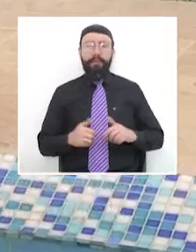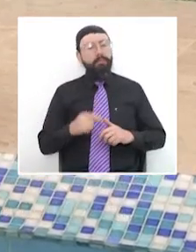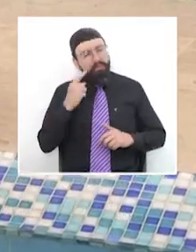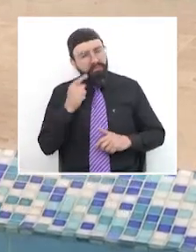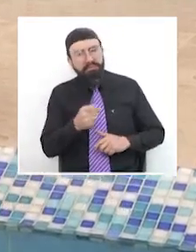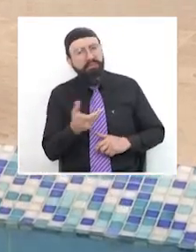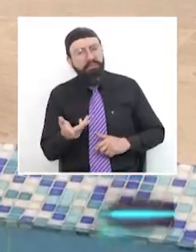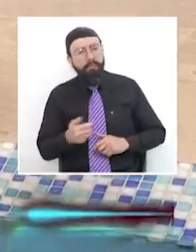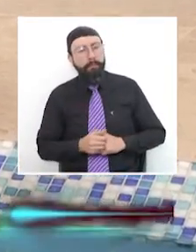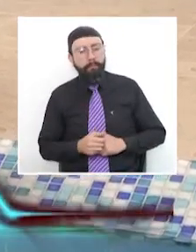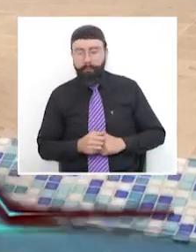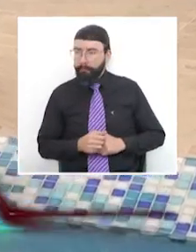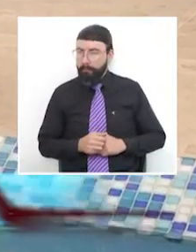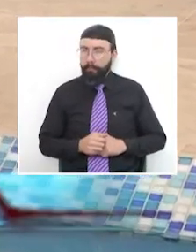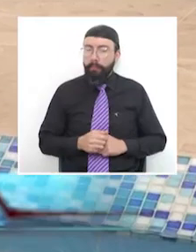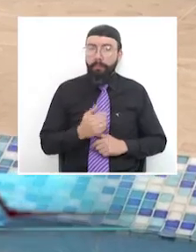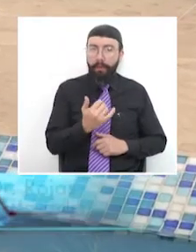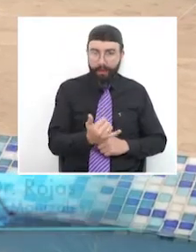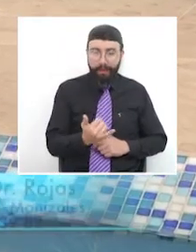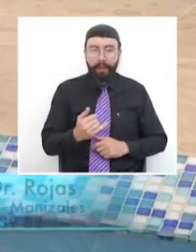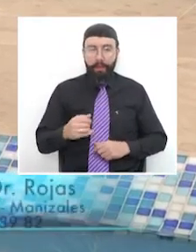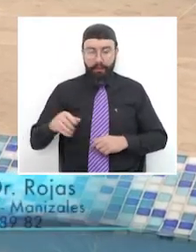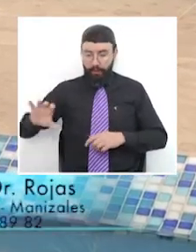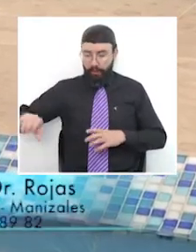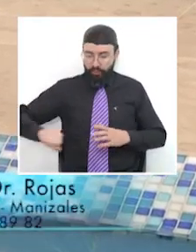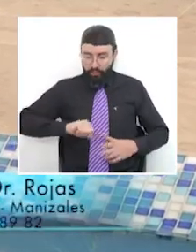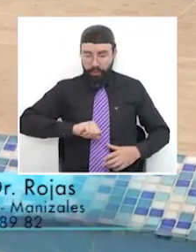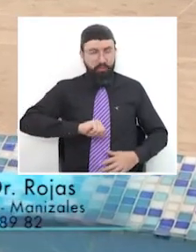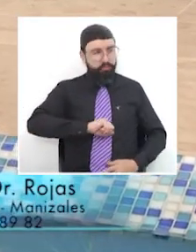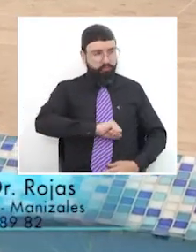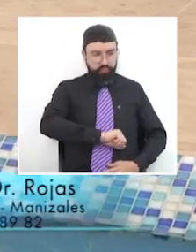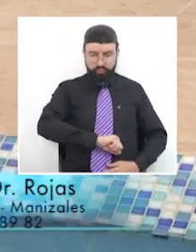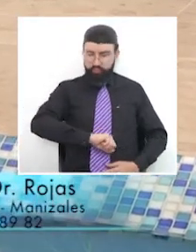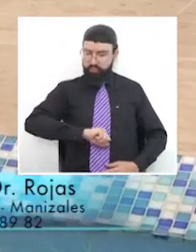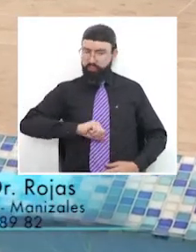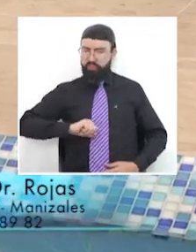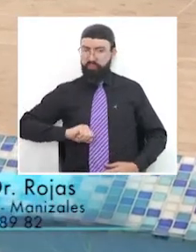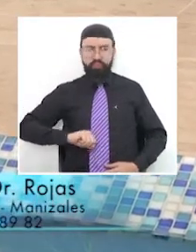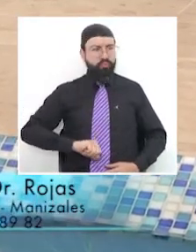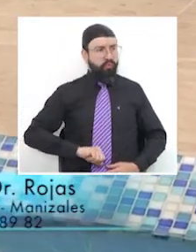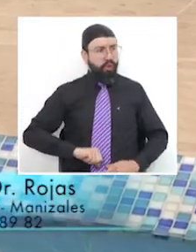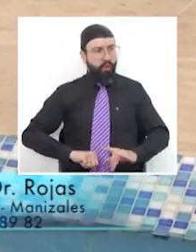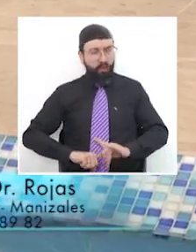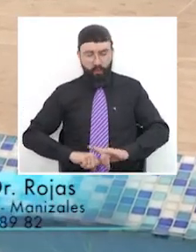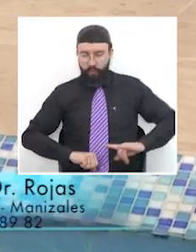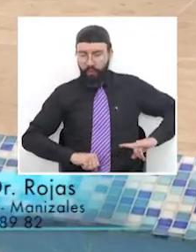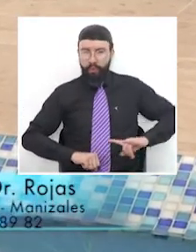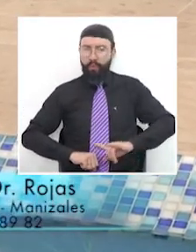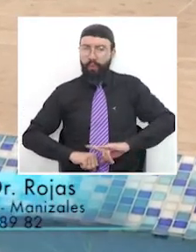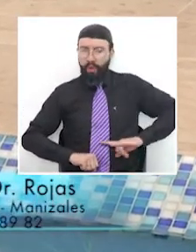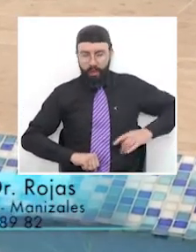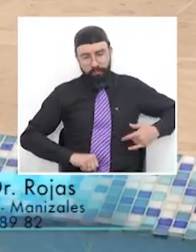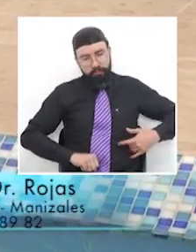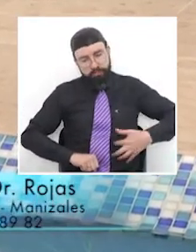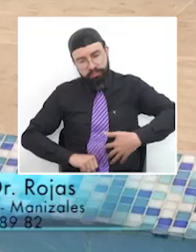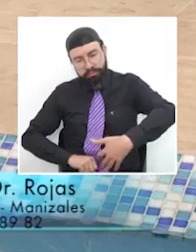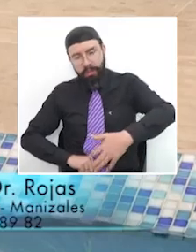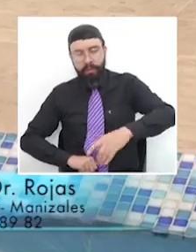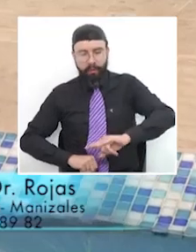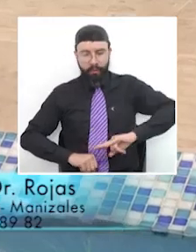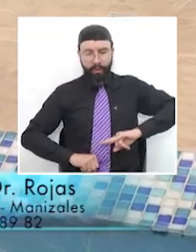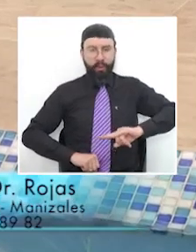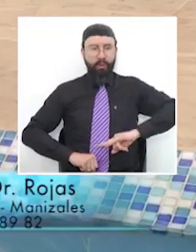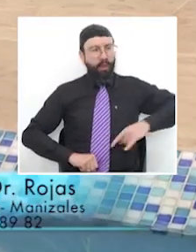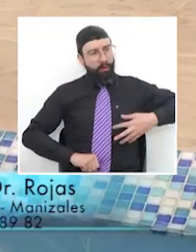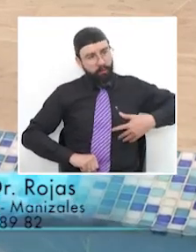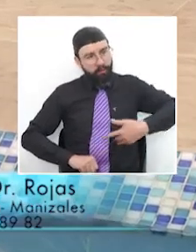Entonces, aquí está el transductor, que es el que utilizamos. Él es el que manda ondas. Para, exacto, mandar las ondas y, digamos, aquí está el